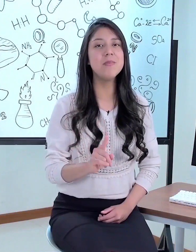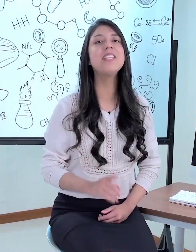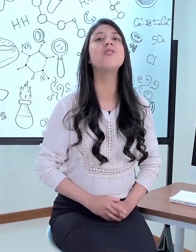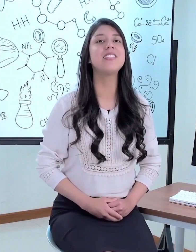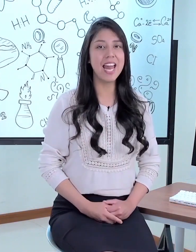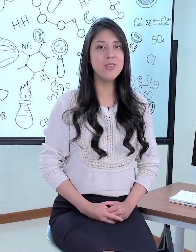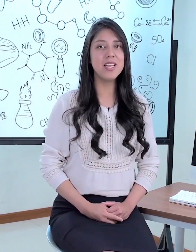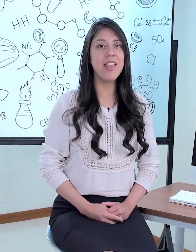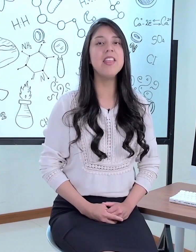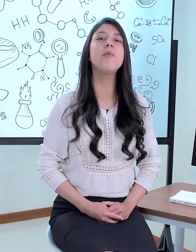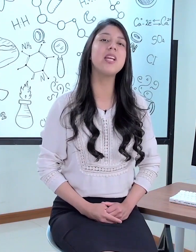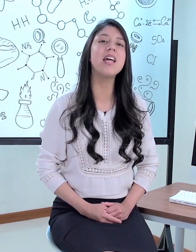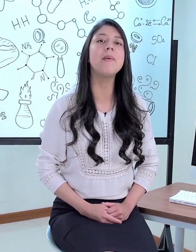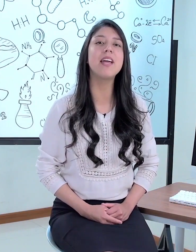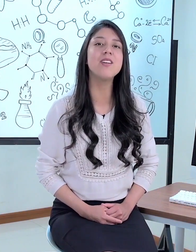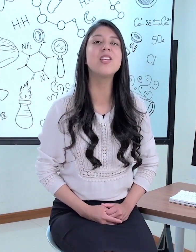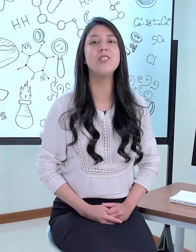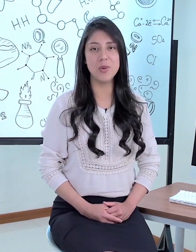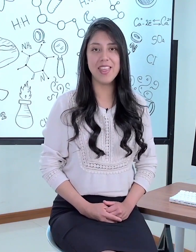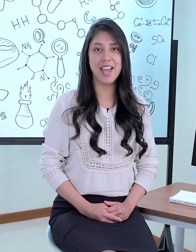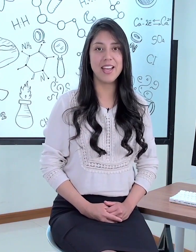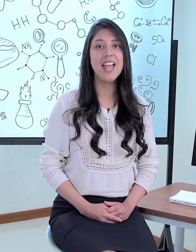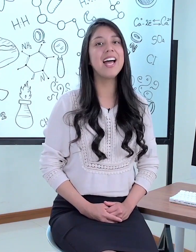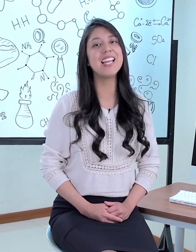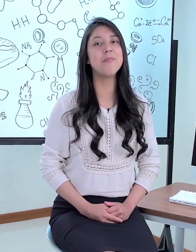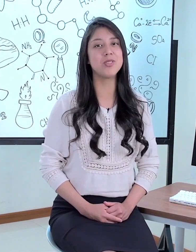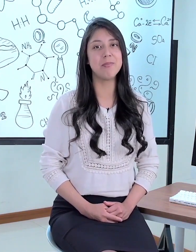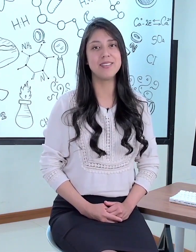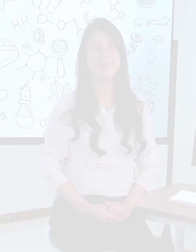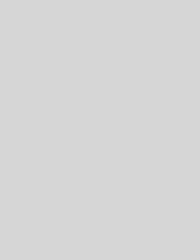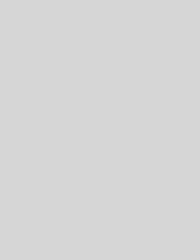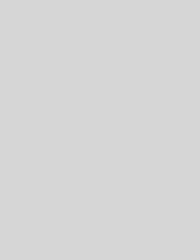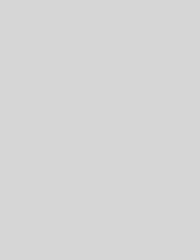estos conocimientos te serán de utilidad y podrás aplicarlos en tu vida diaria. ¡Hasta la próxima!